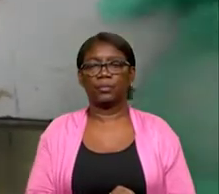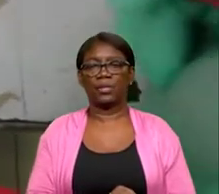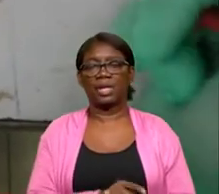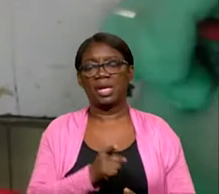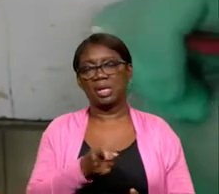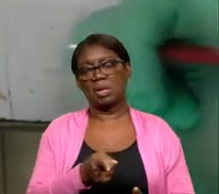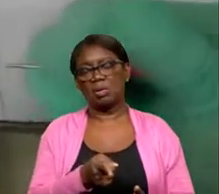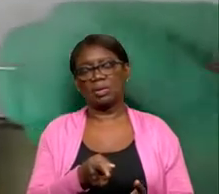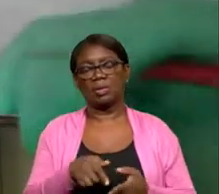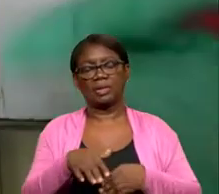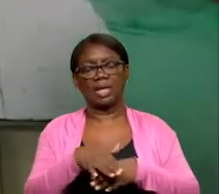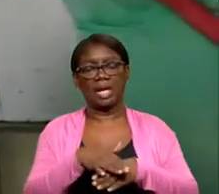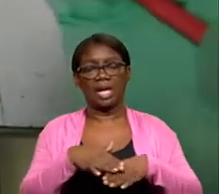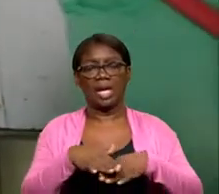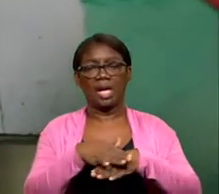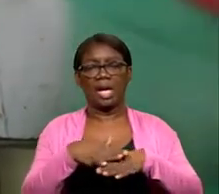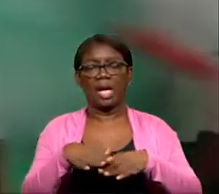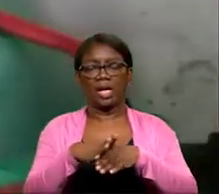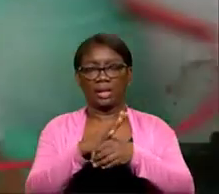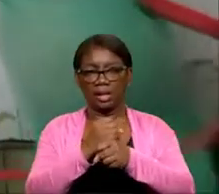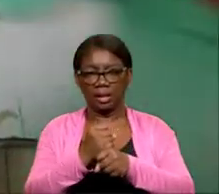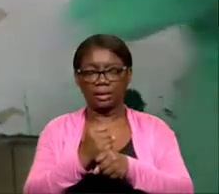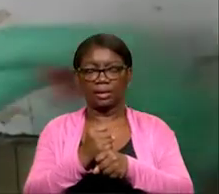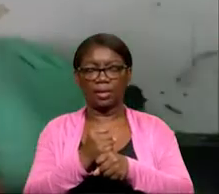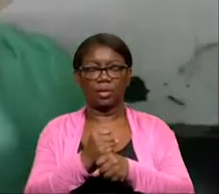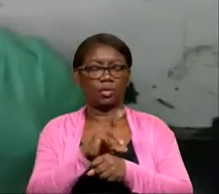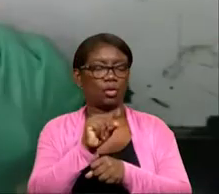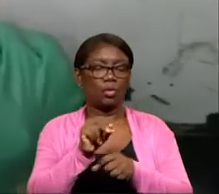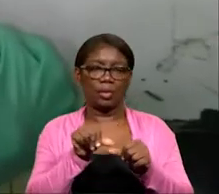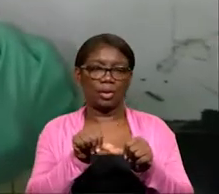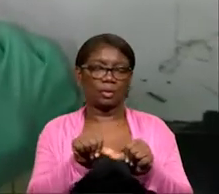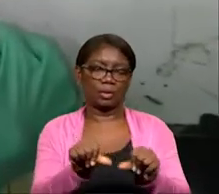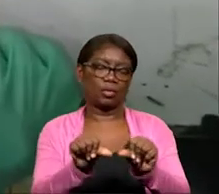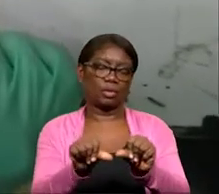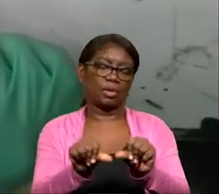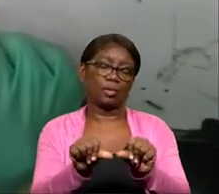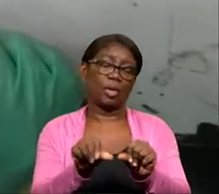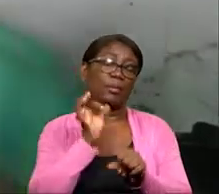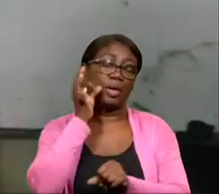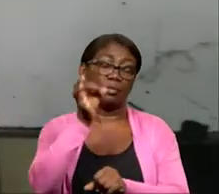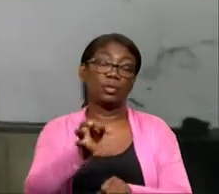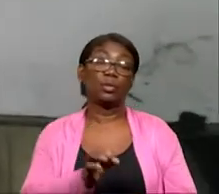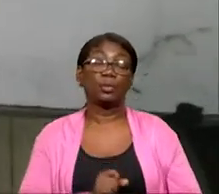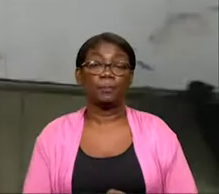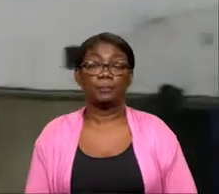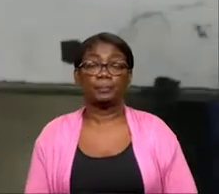de la fabricación, así que nos va a seguir dando problemas a futuro.